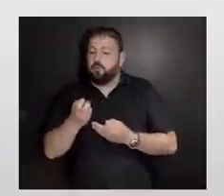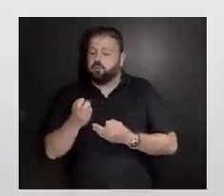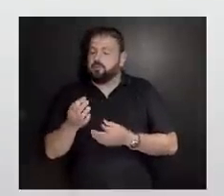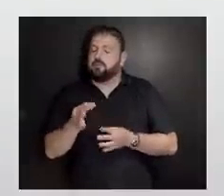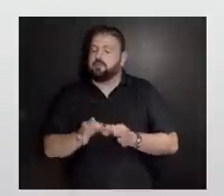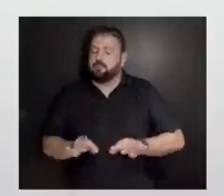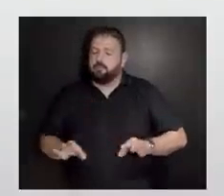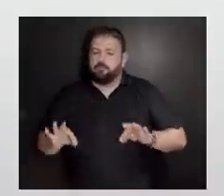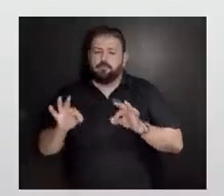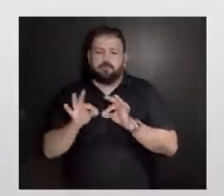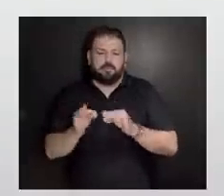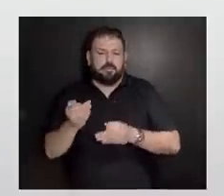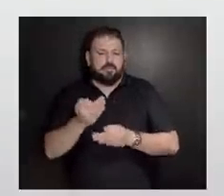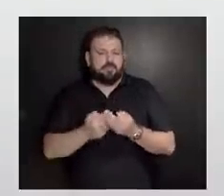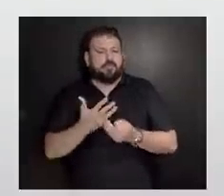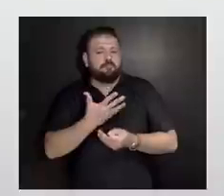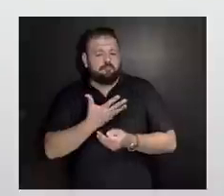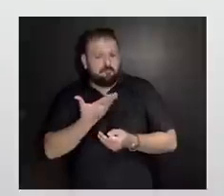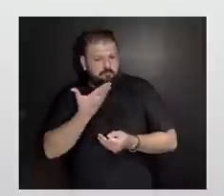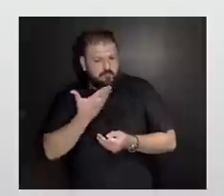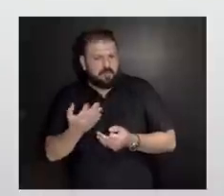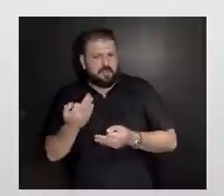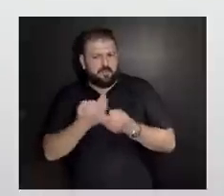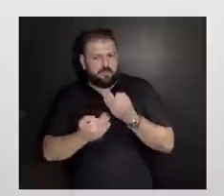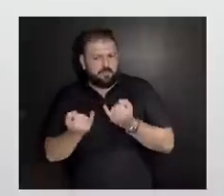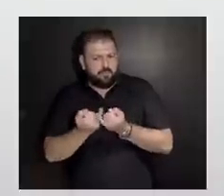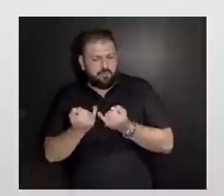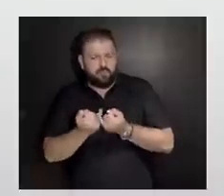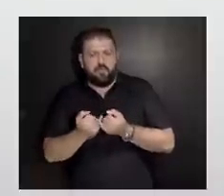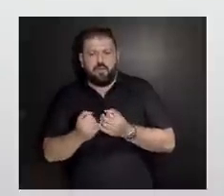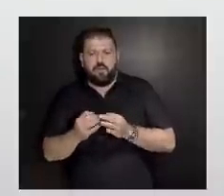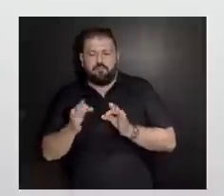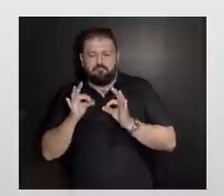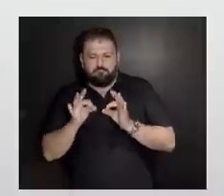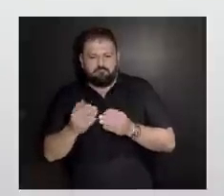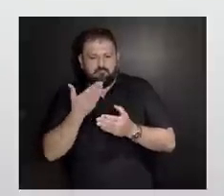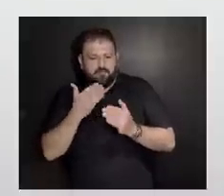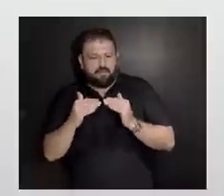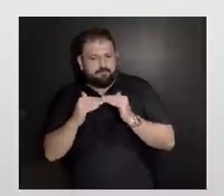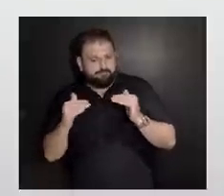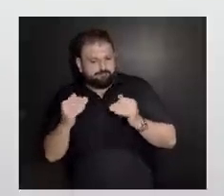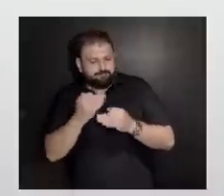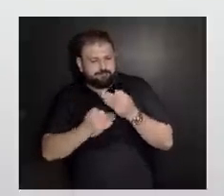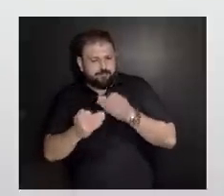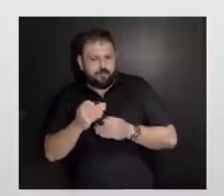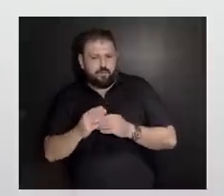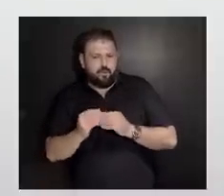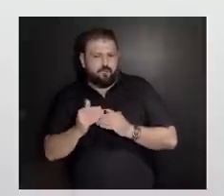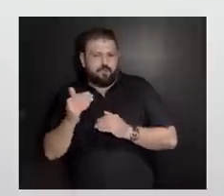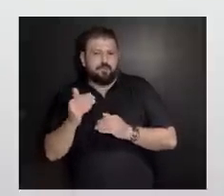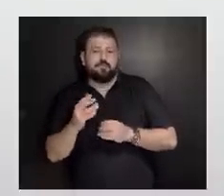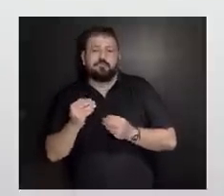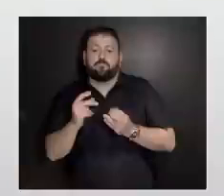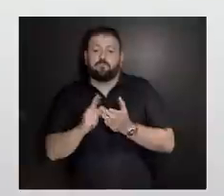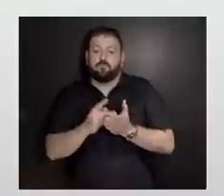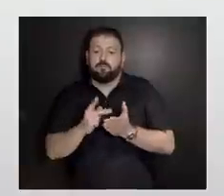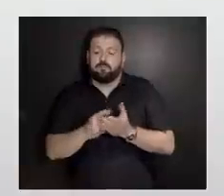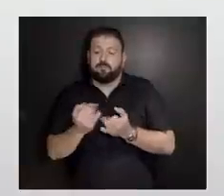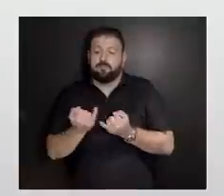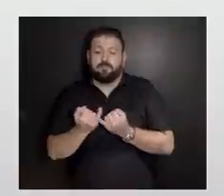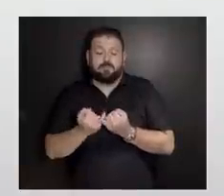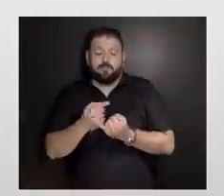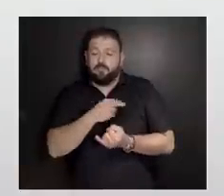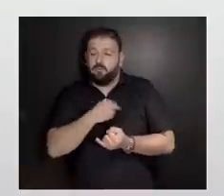tenerlas contabilizadas y el monitoreo constante de la glucosa, ¿no? Porque muchas veces como bien mencionaba Fer,